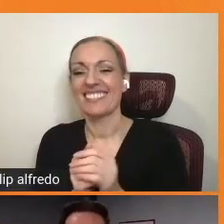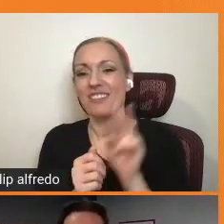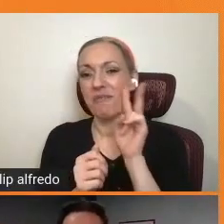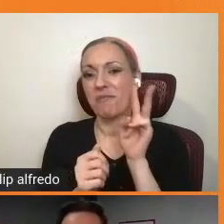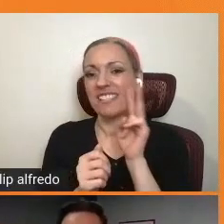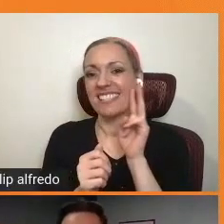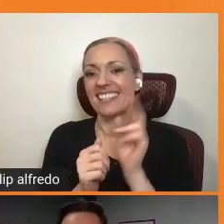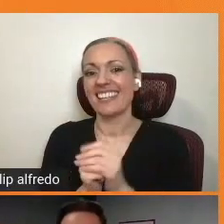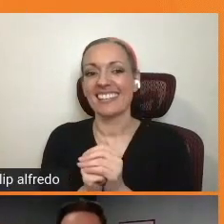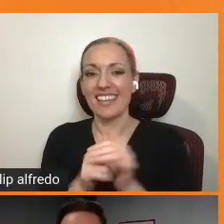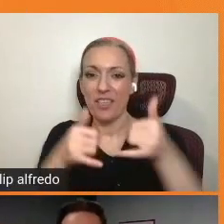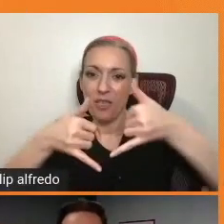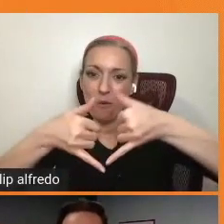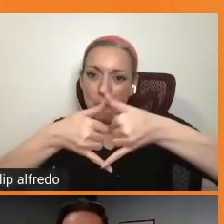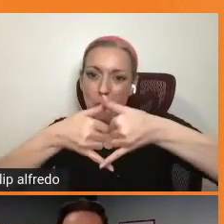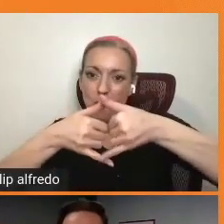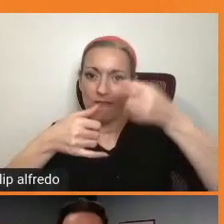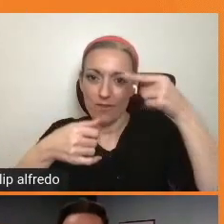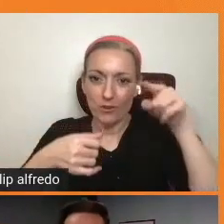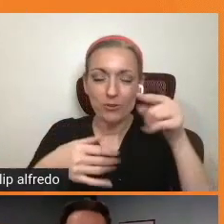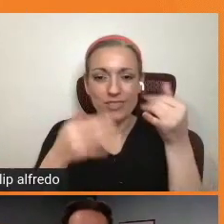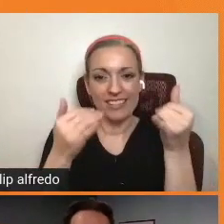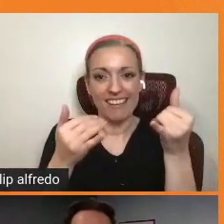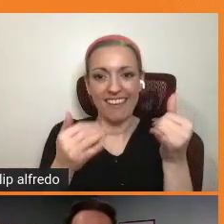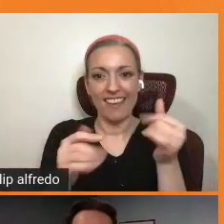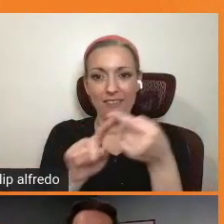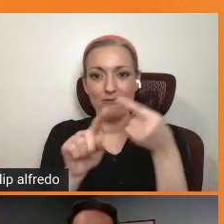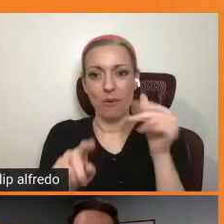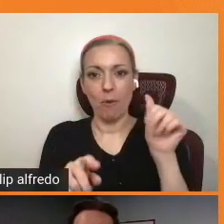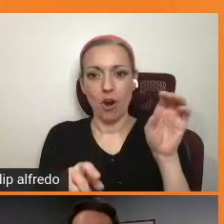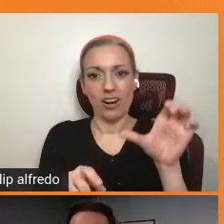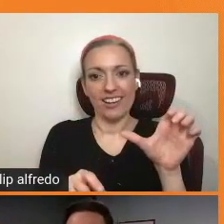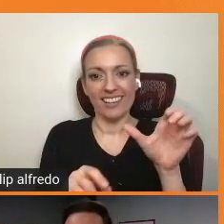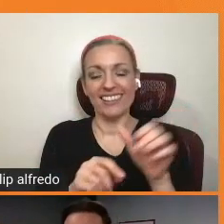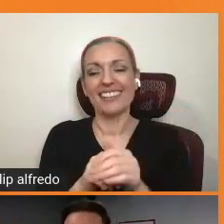un día lindísimo. Qué privilegio escuchar de parte de la senadora Skinner.